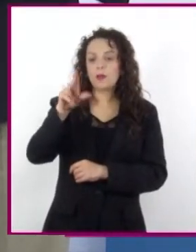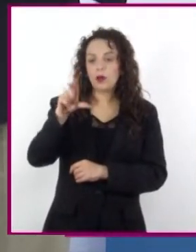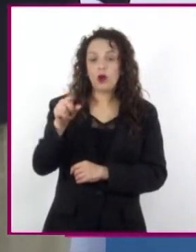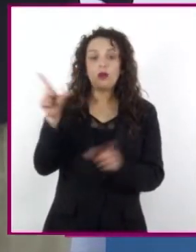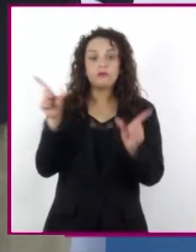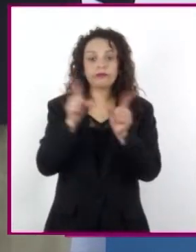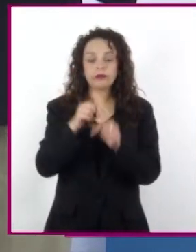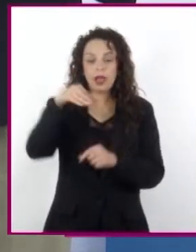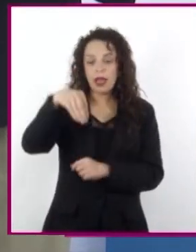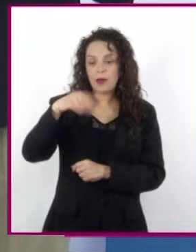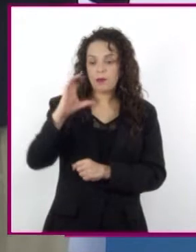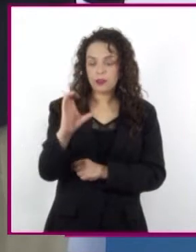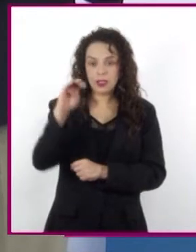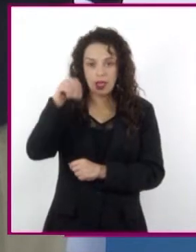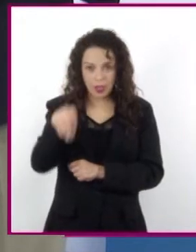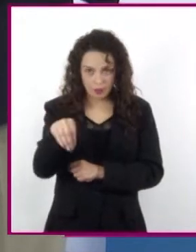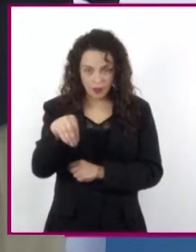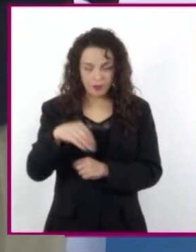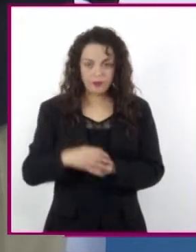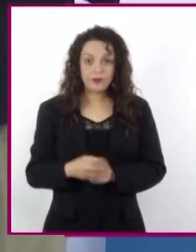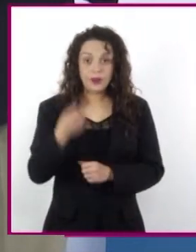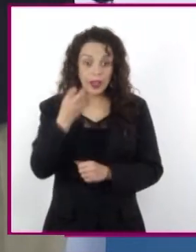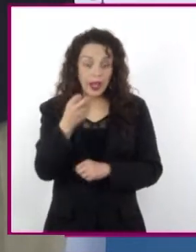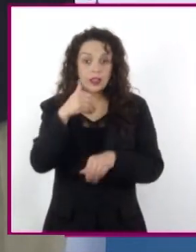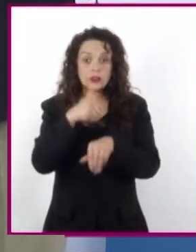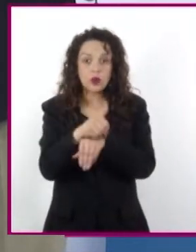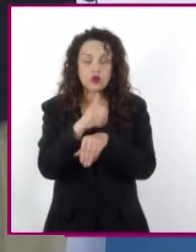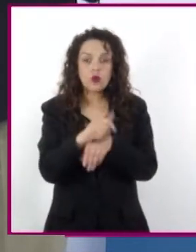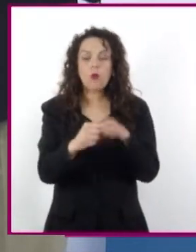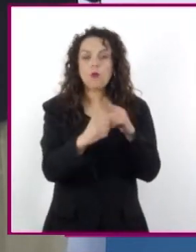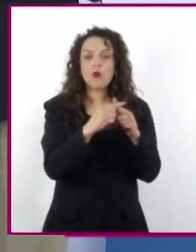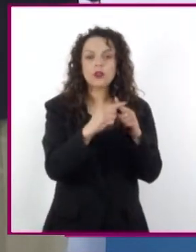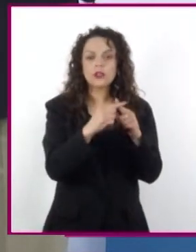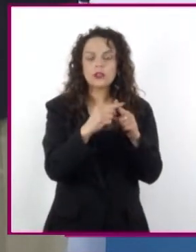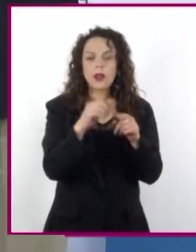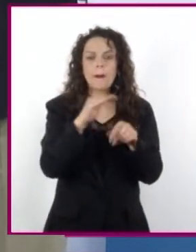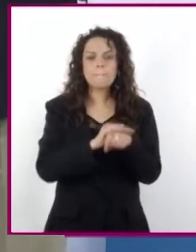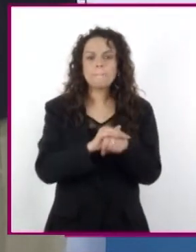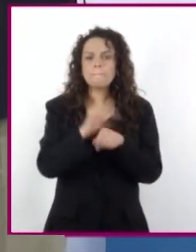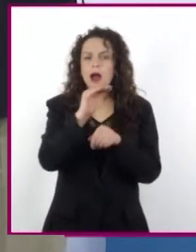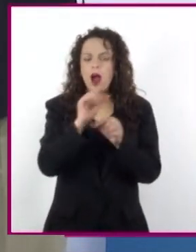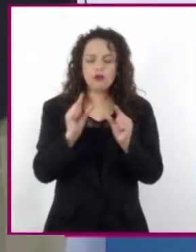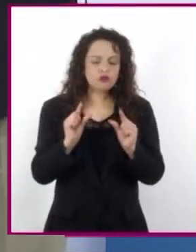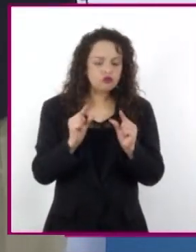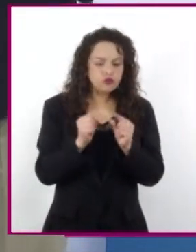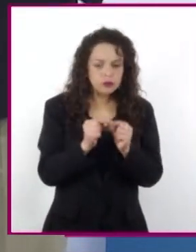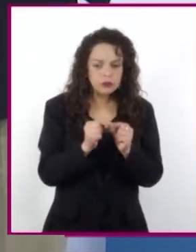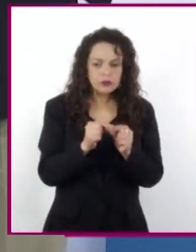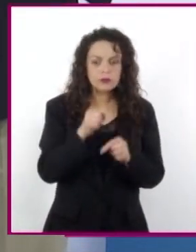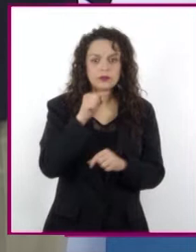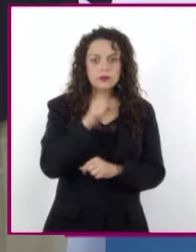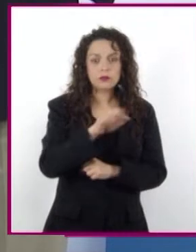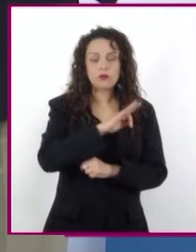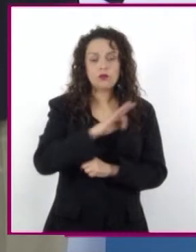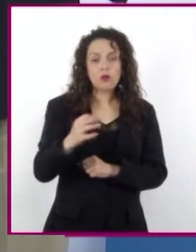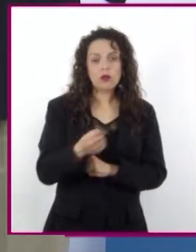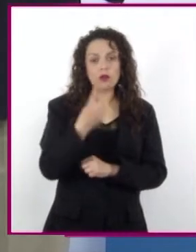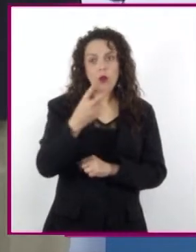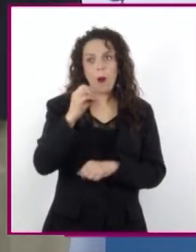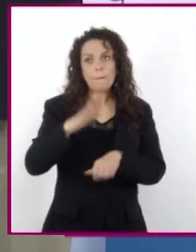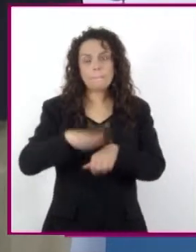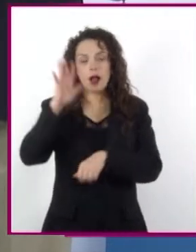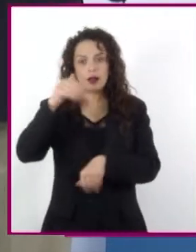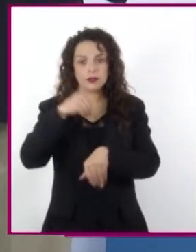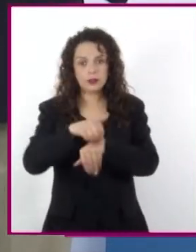El mínimo común múltiplo es el número positivo más pequeño que es múltiplo de 2 o más números.